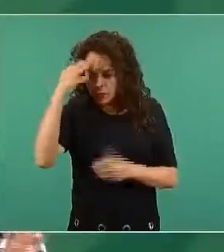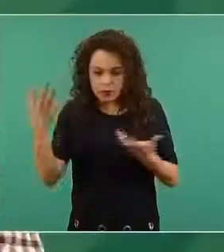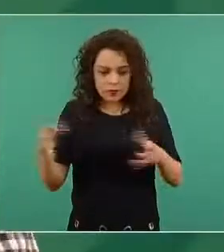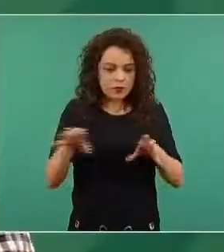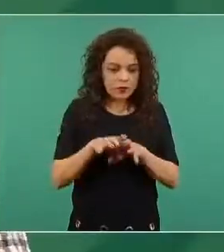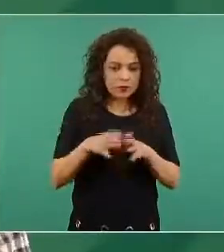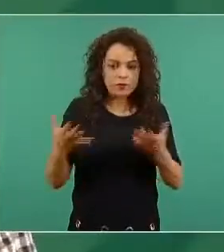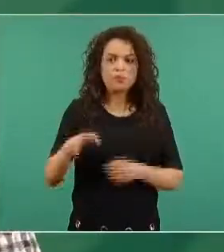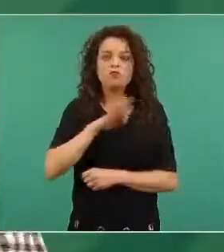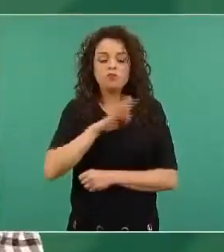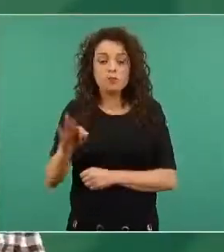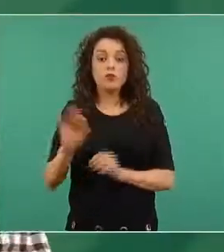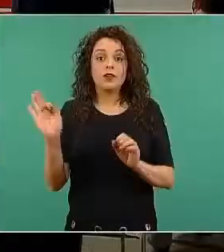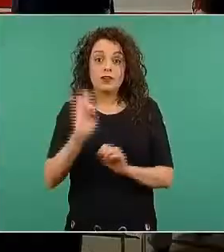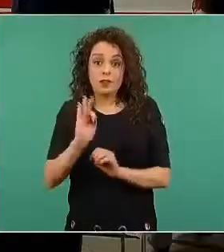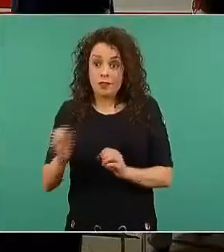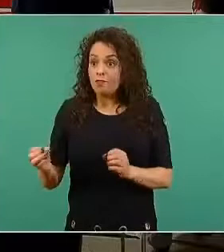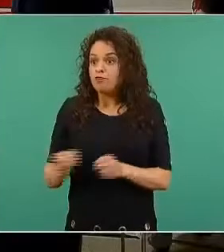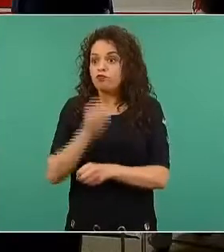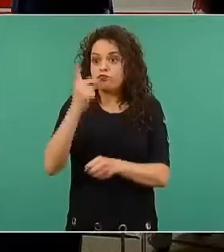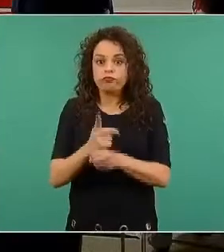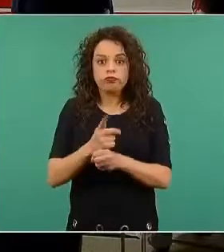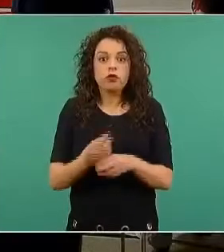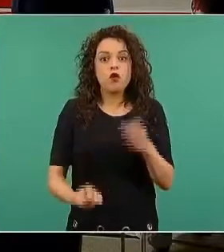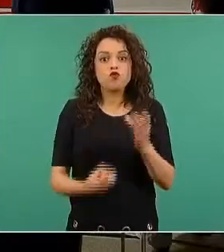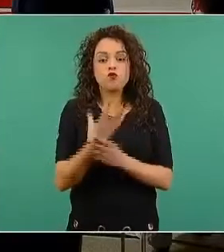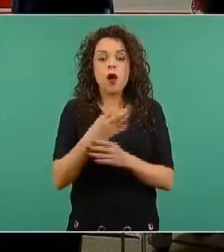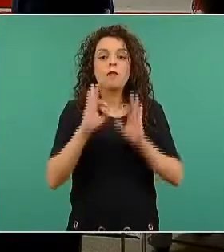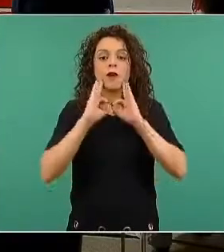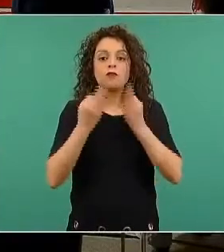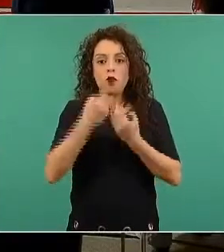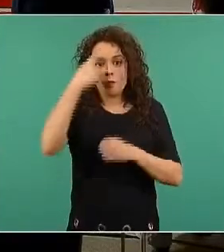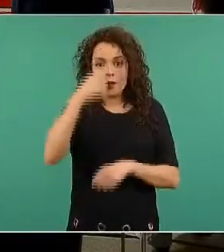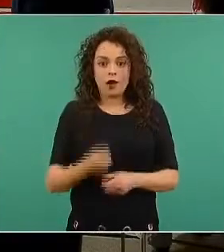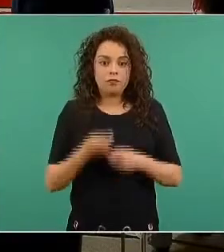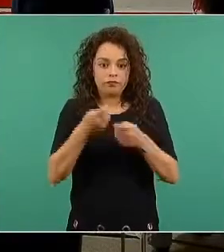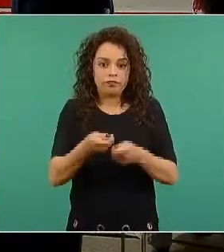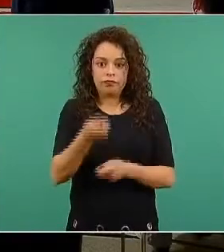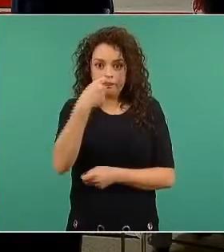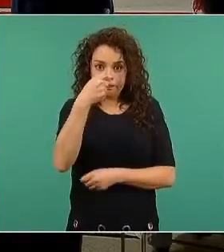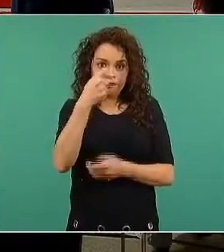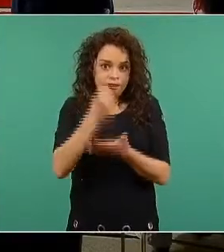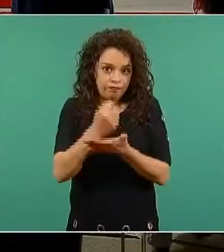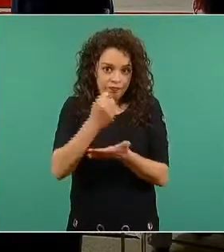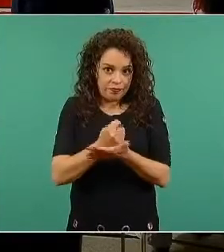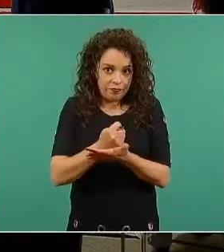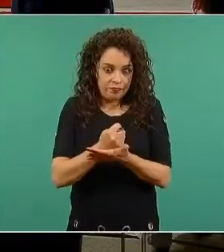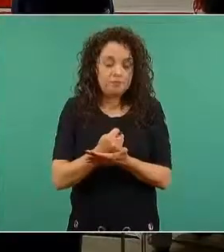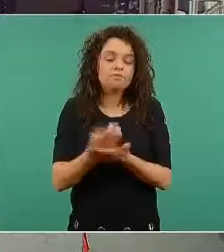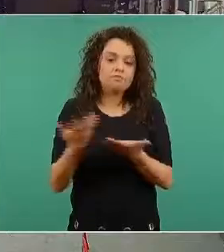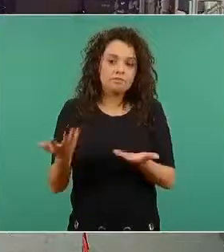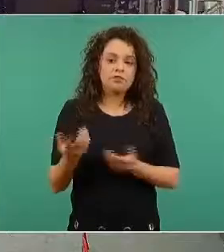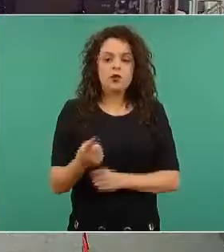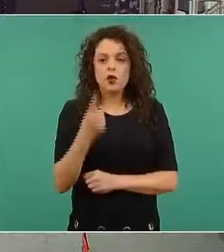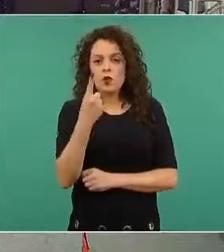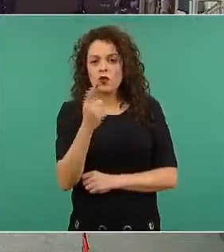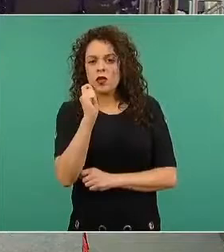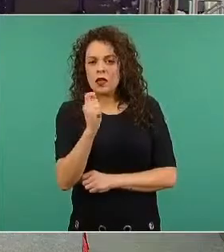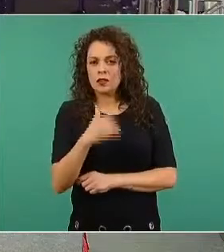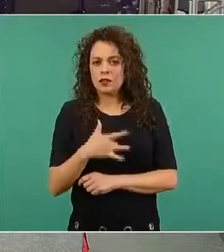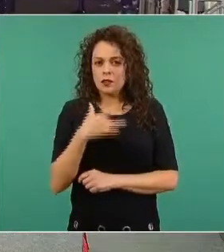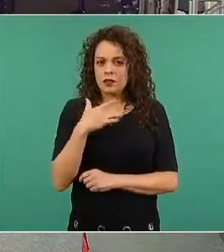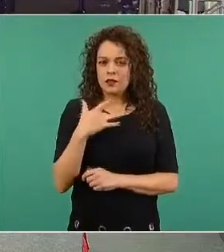de incorporar nuevas terapéuticas. Y una de las inquietudes nos resulta un tanto